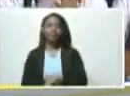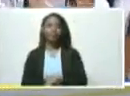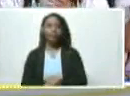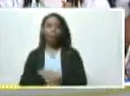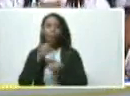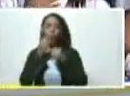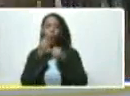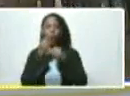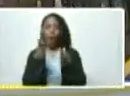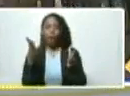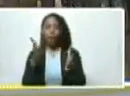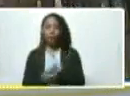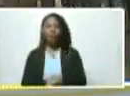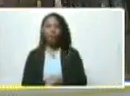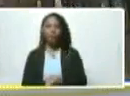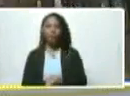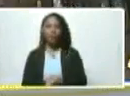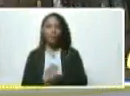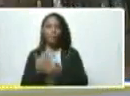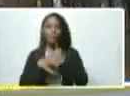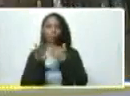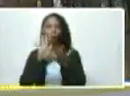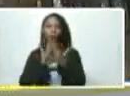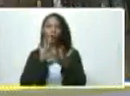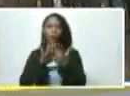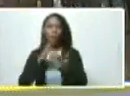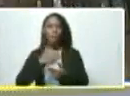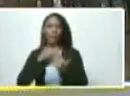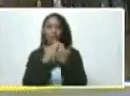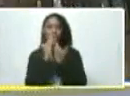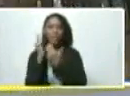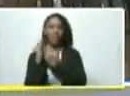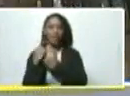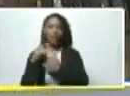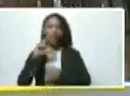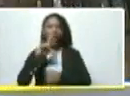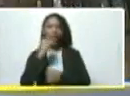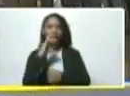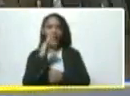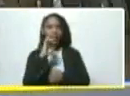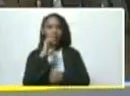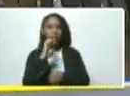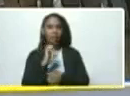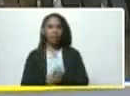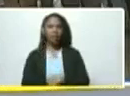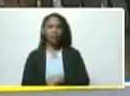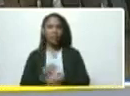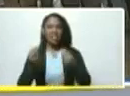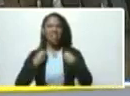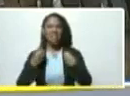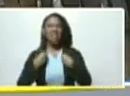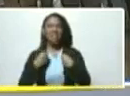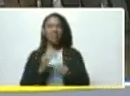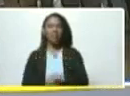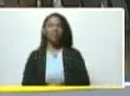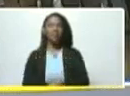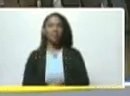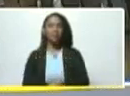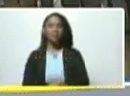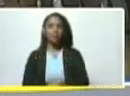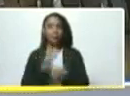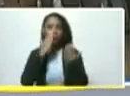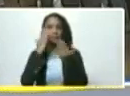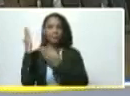Bueno, bueno, bueno. Vamos a darle paso a mis vecinos del Lídice. ¡Que viva!